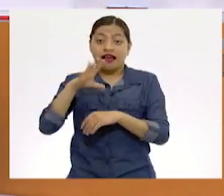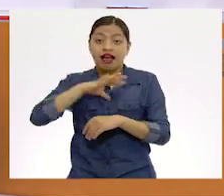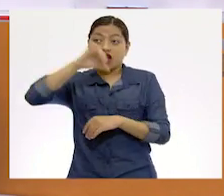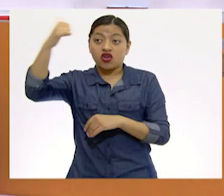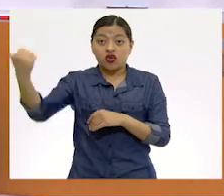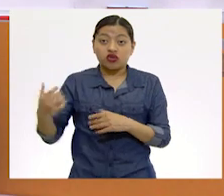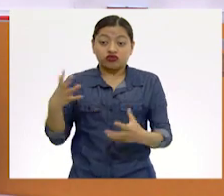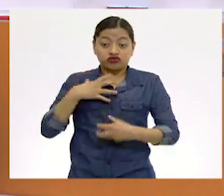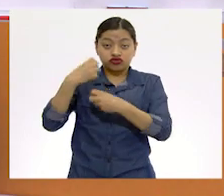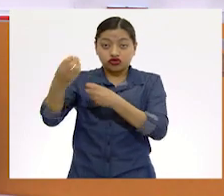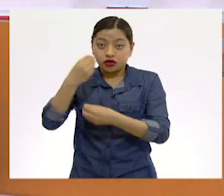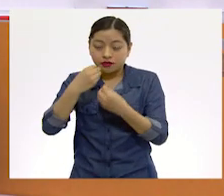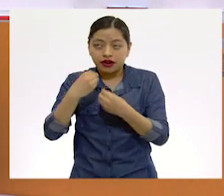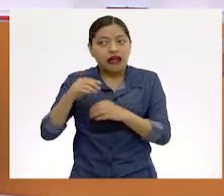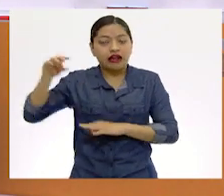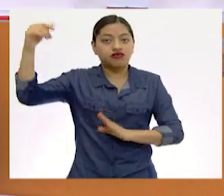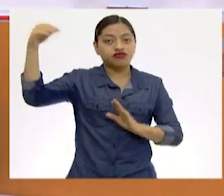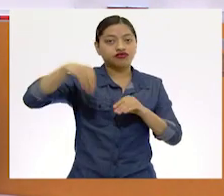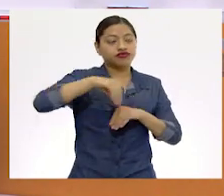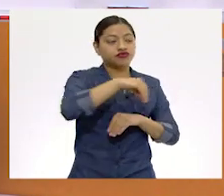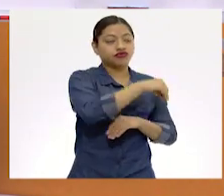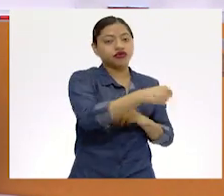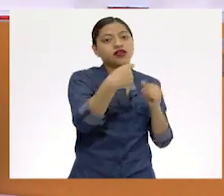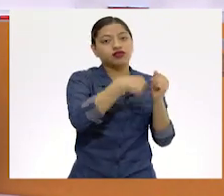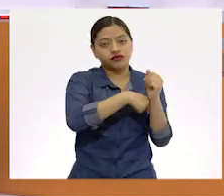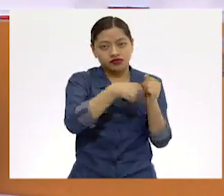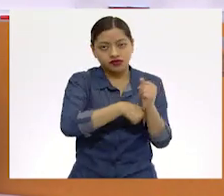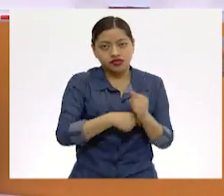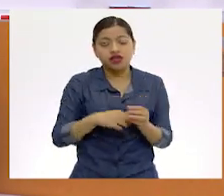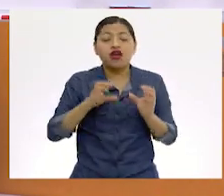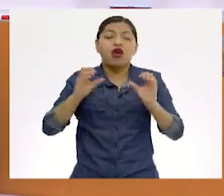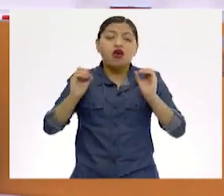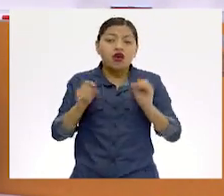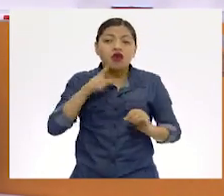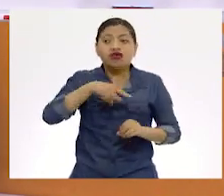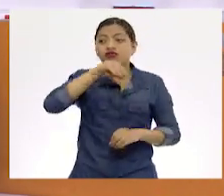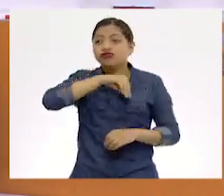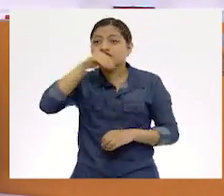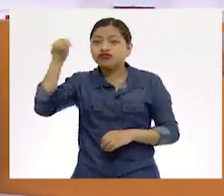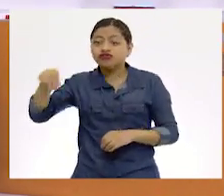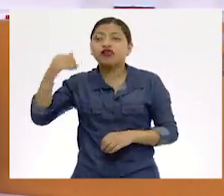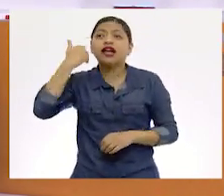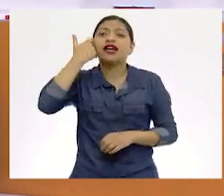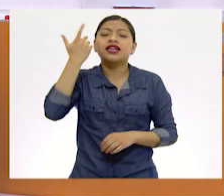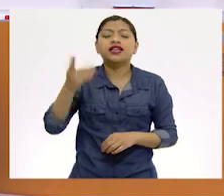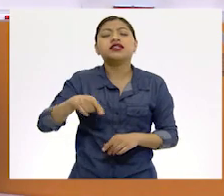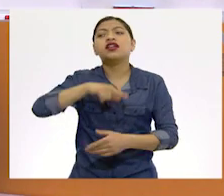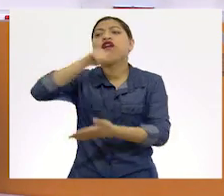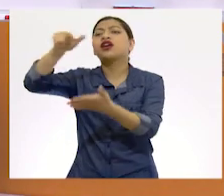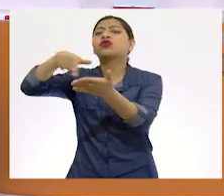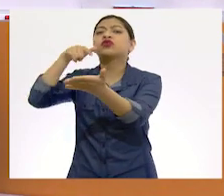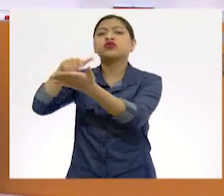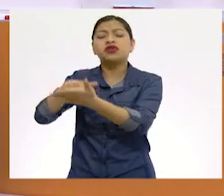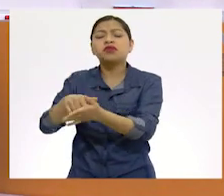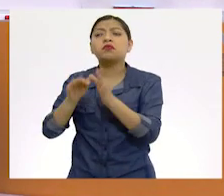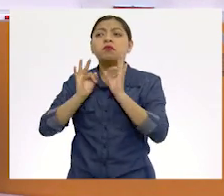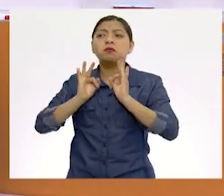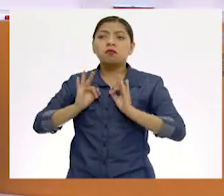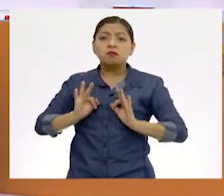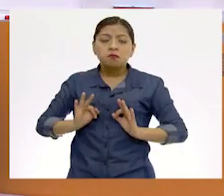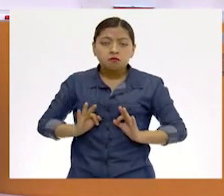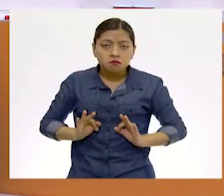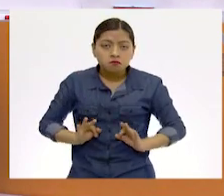que no se lo coma. Y la tercera razón puede ser porque quieren estar tranquilos en un lugar sin que nadie